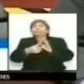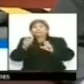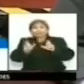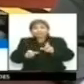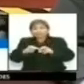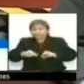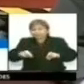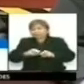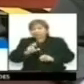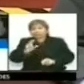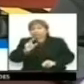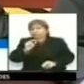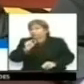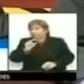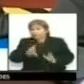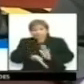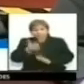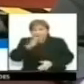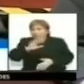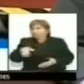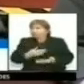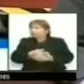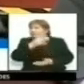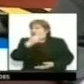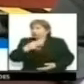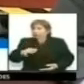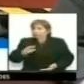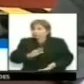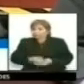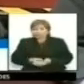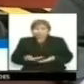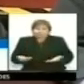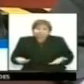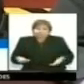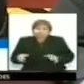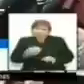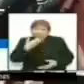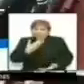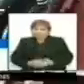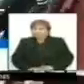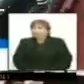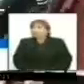al Parlamento. No, pues. Si se vayan todos, que se vayan ellos primero. Con toda la cantidad de recursos que tienen, no hacen nada. Gracias.